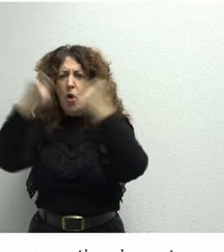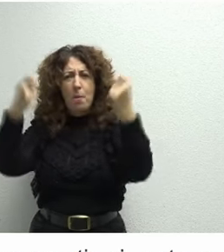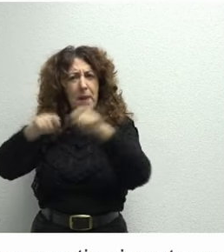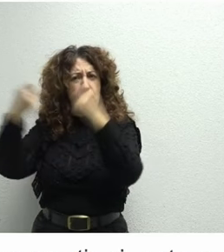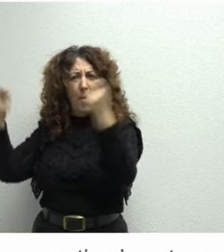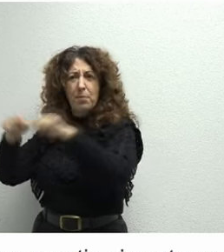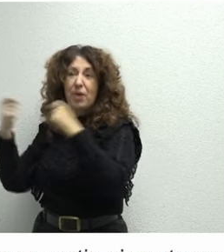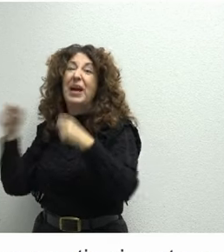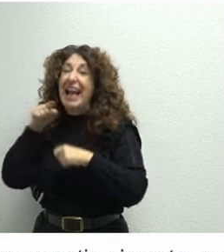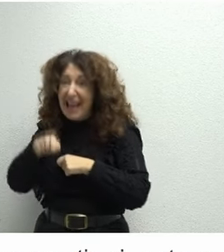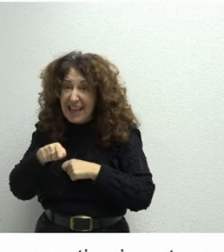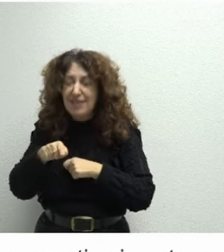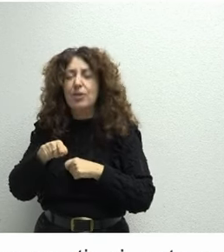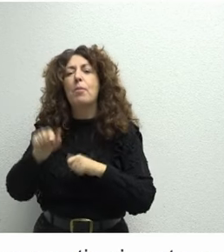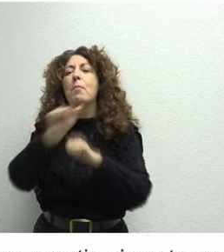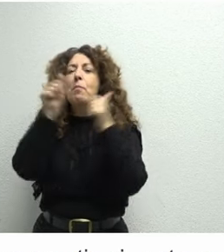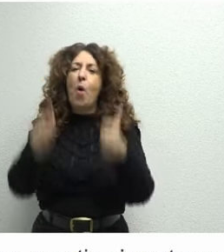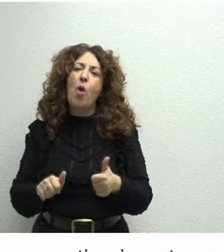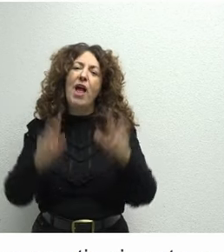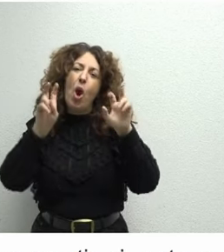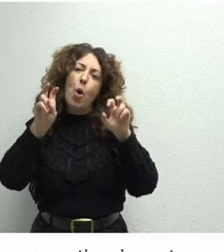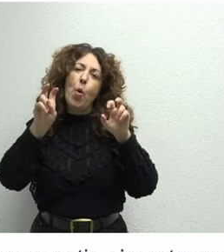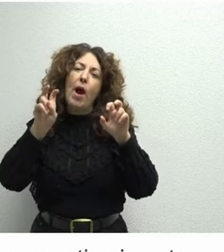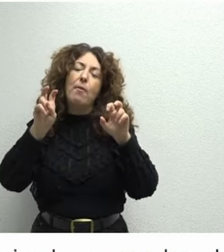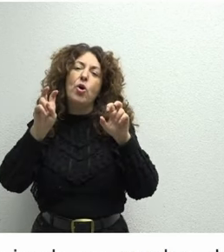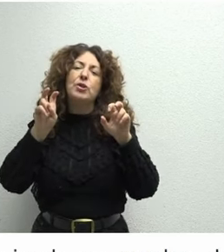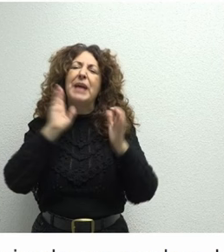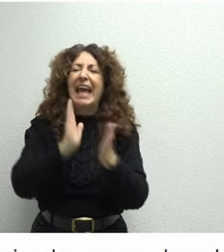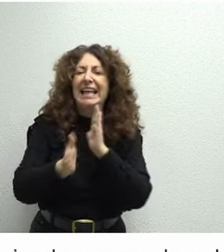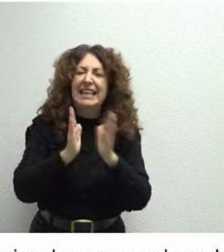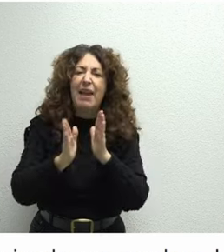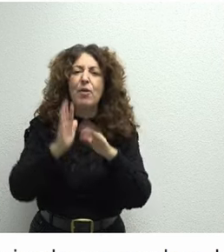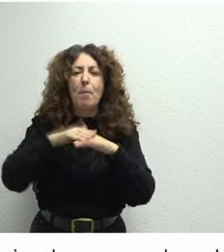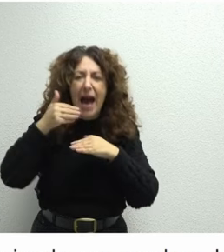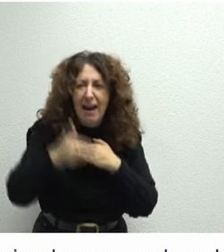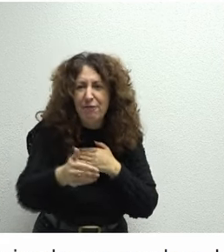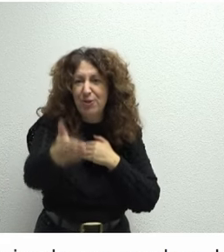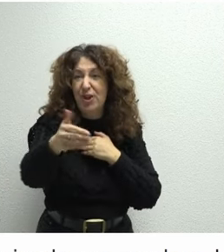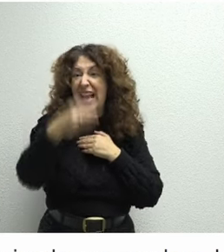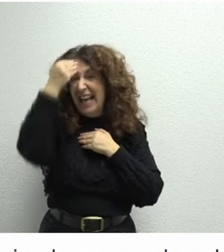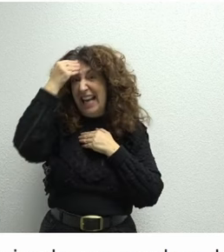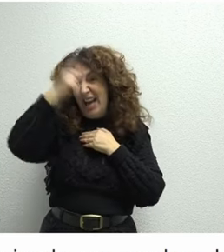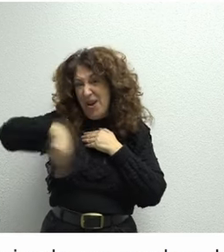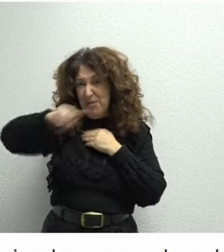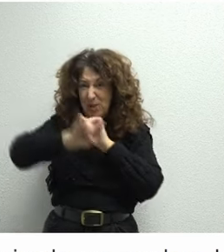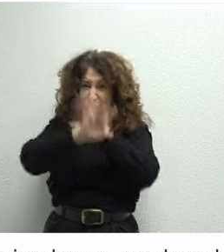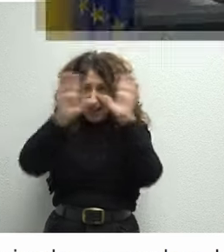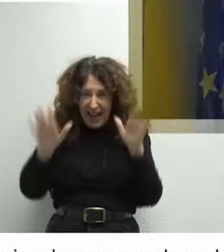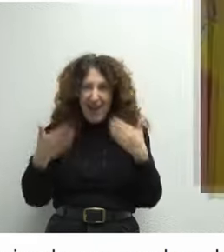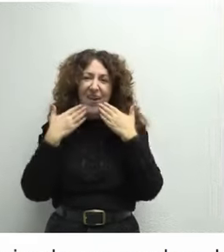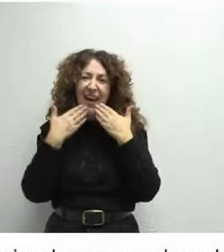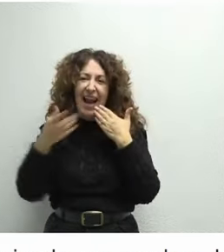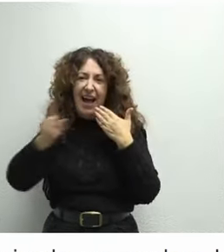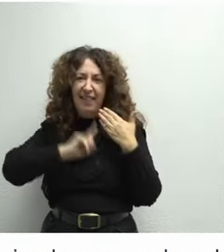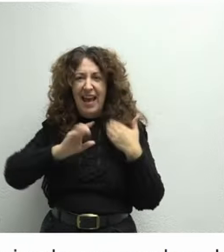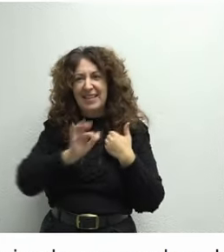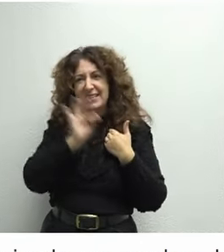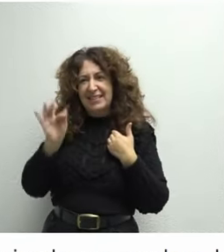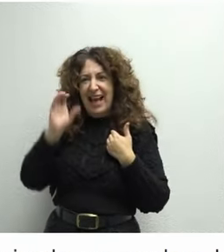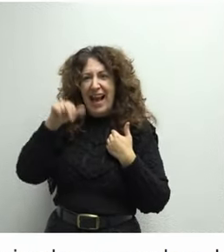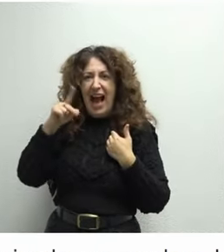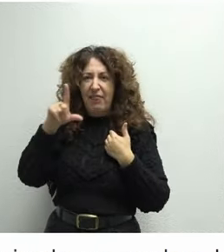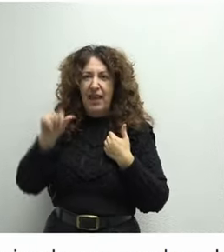encontrar nuevos modelos de intervención en un futuro y creo que no me he liado mucho y ha quedado claro Así que muchísimas gracias doy pasa